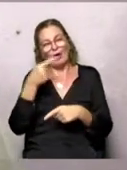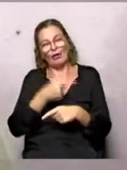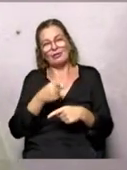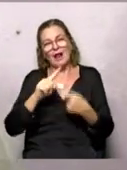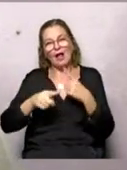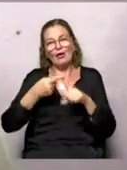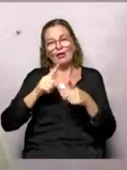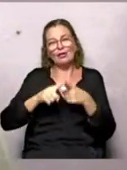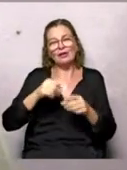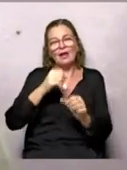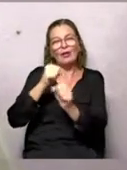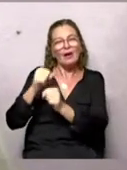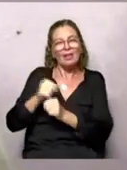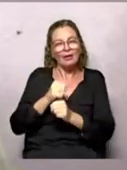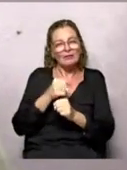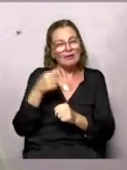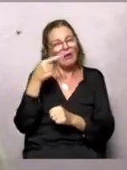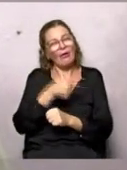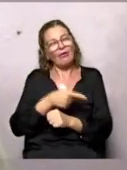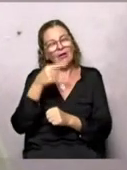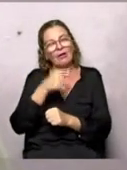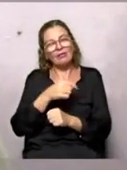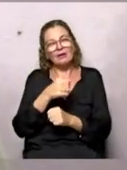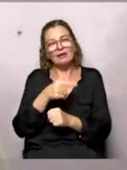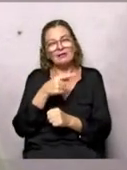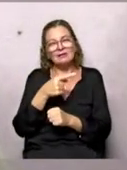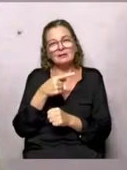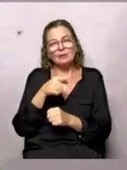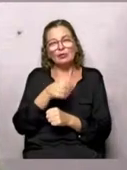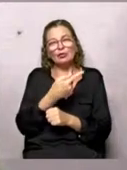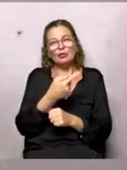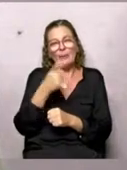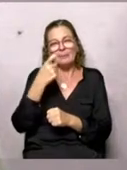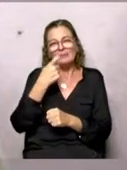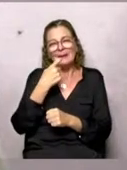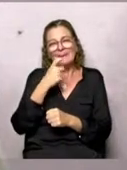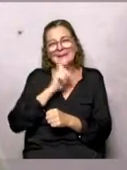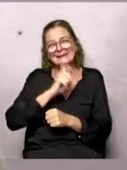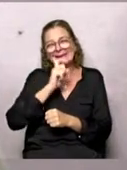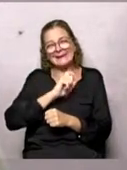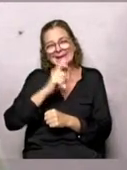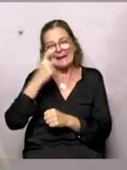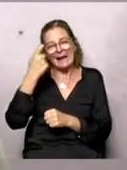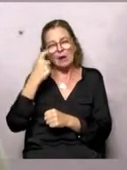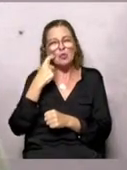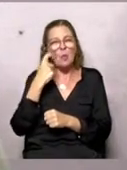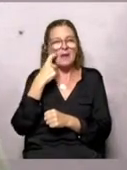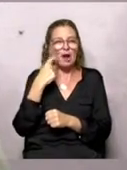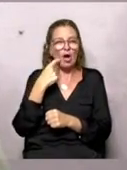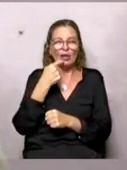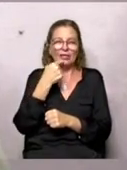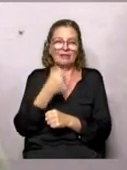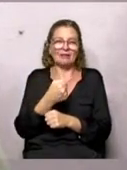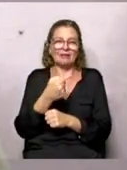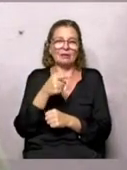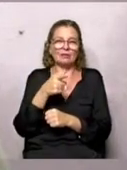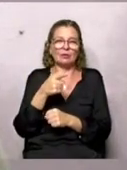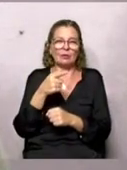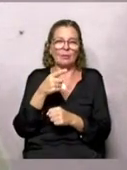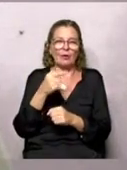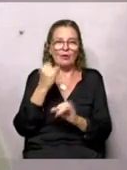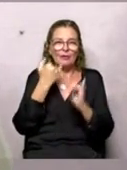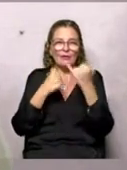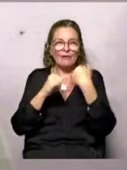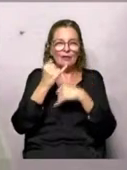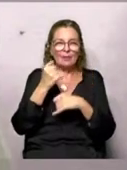Coordinadora Popular y Solidaria y a la Soya, de que nosotros estábamos inventando esos datos, porque el puntapié de todo esto fue un informe que